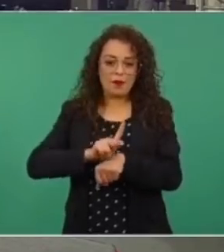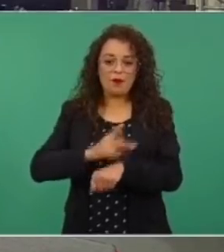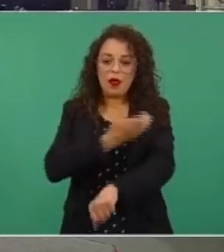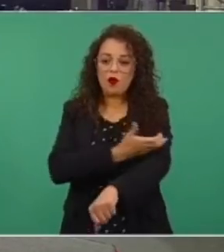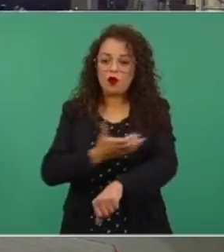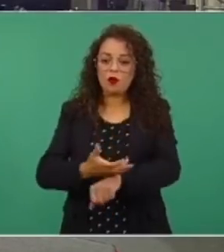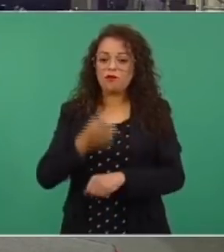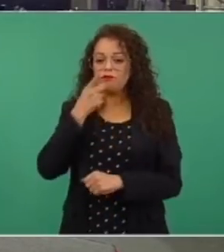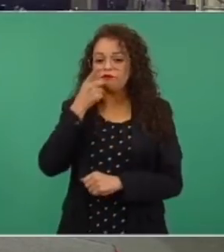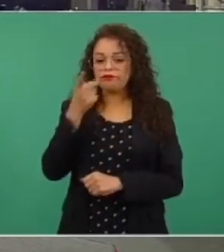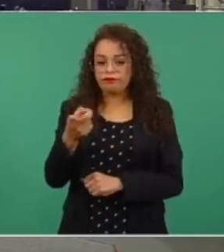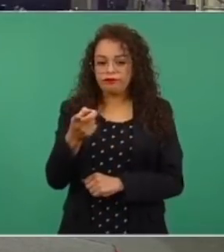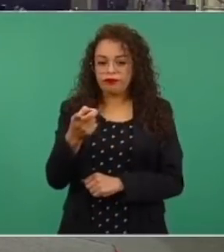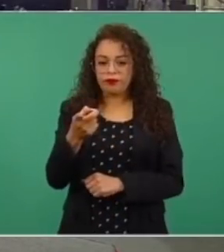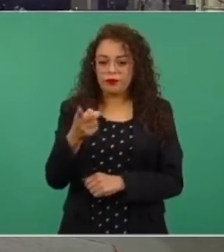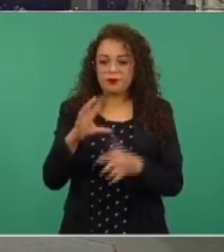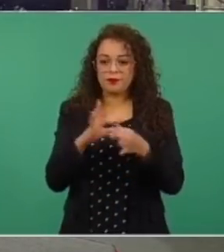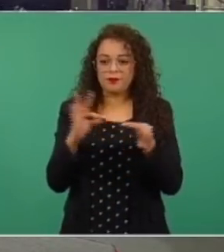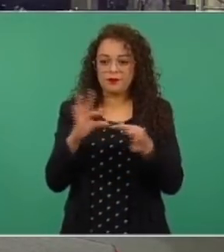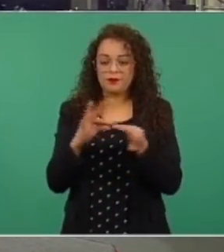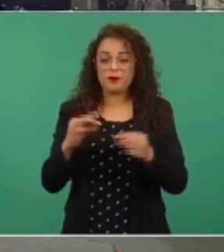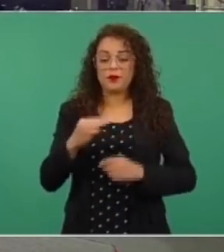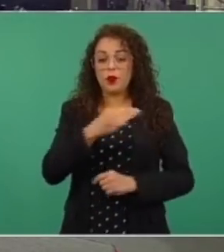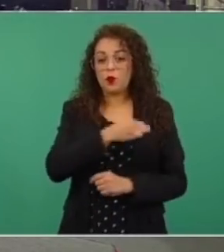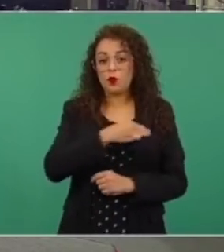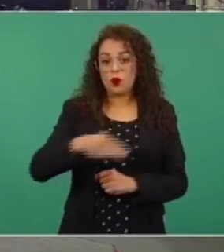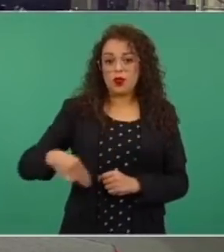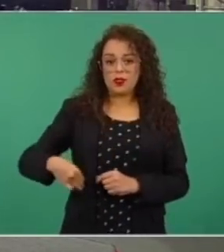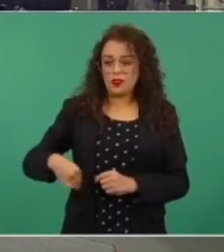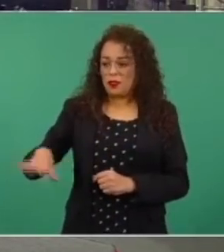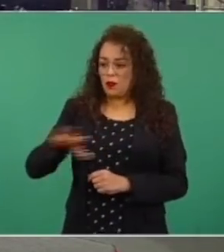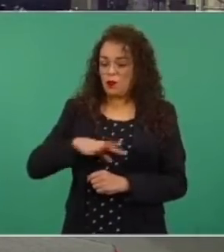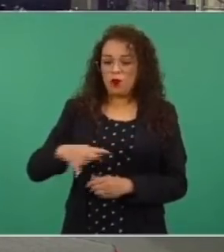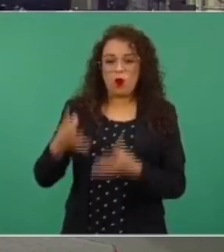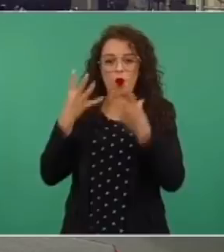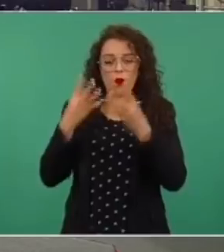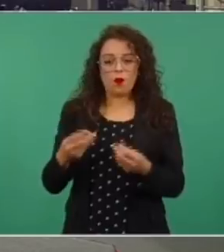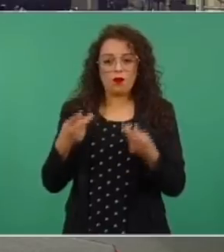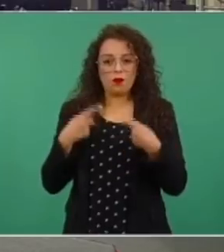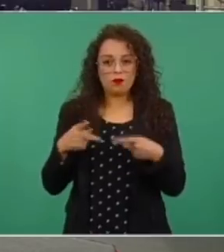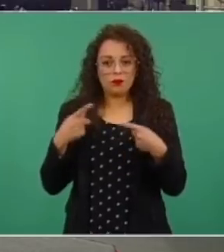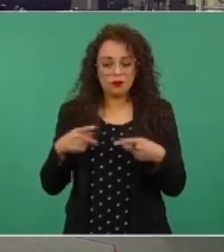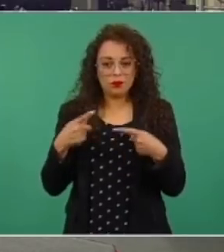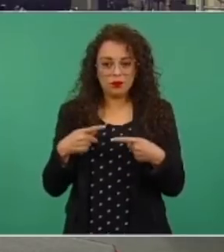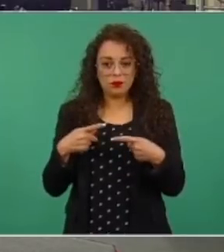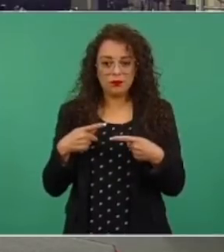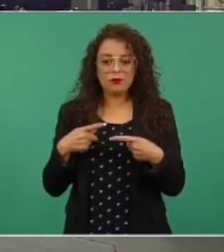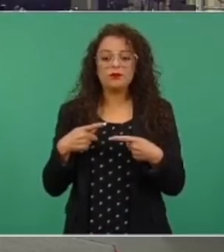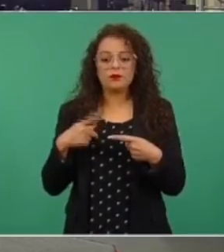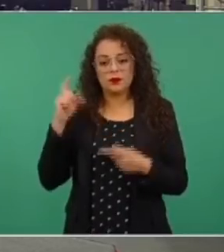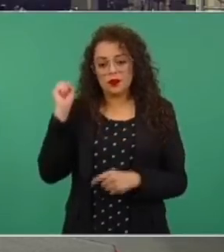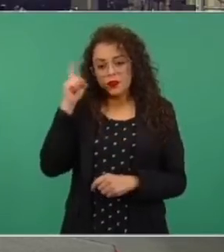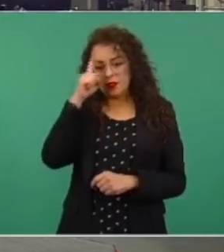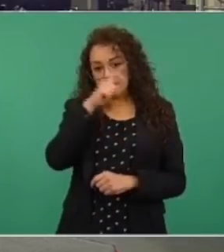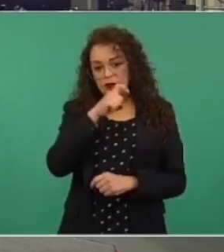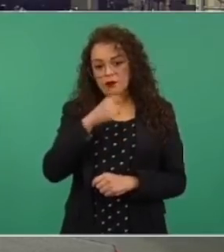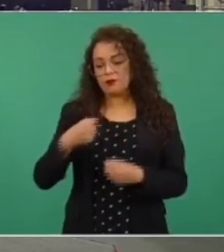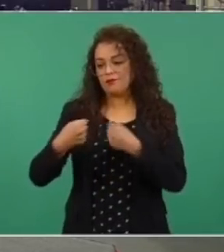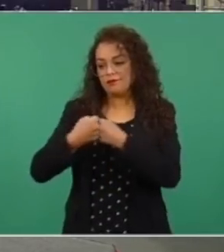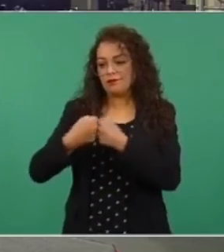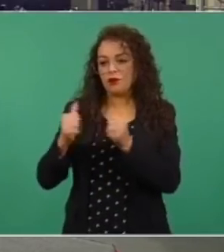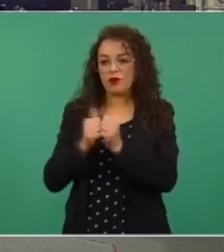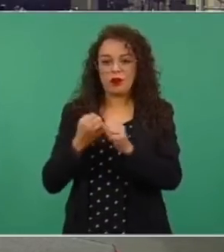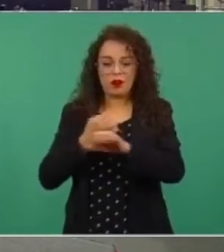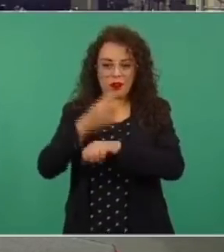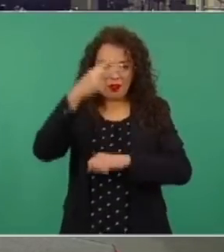decían que los municipios conurbados tienen mucho el problema de la relación con el caso del Estado de México, pero